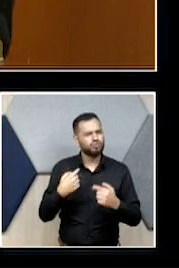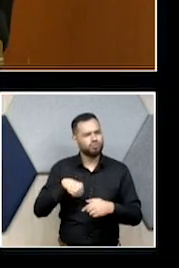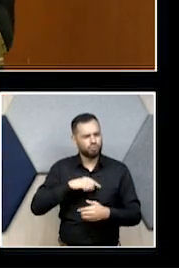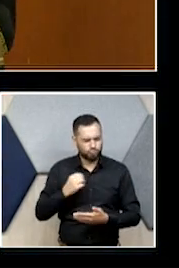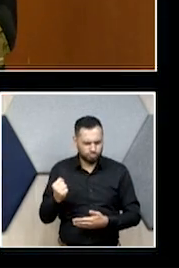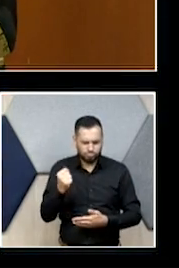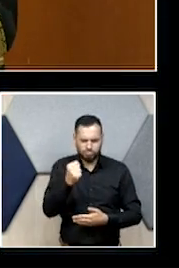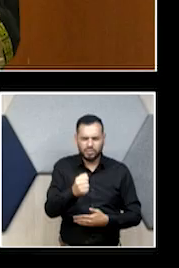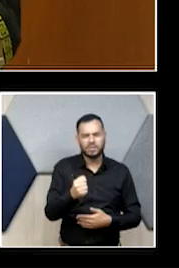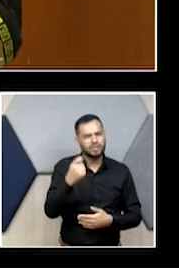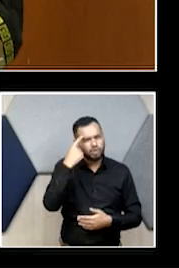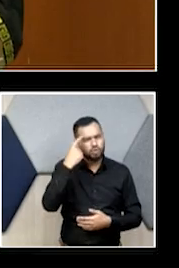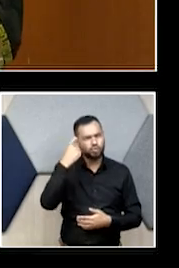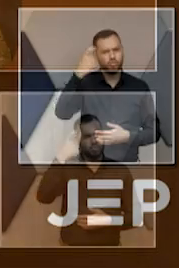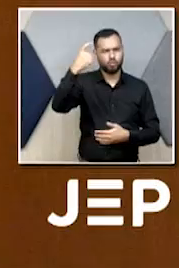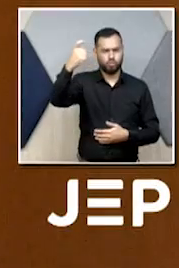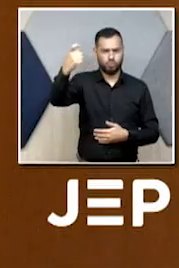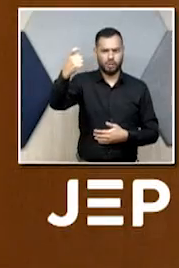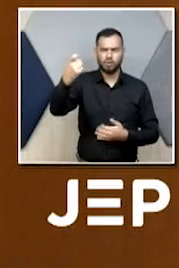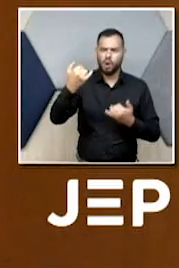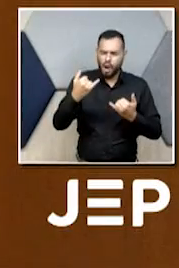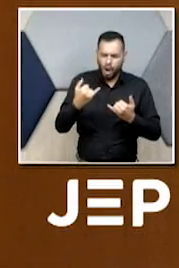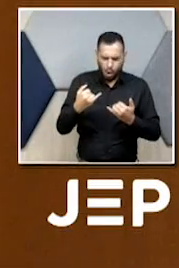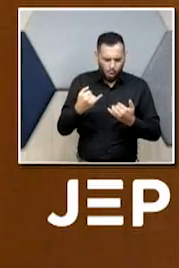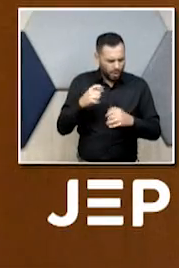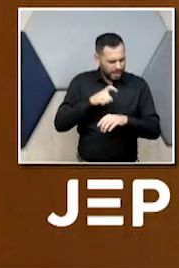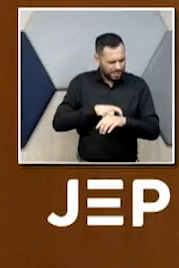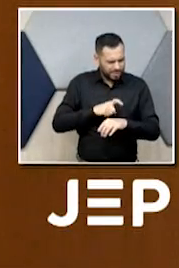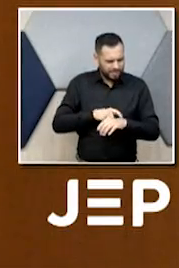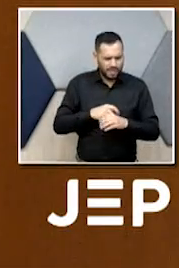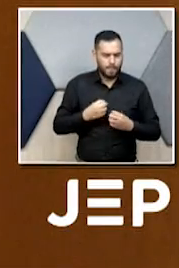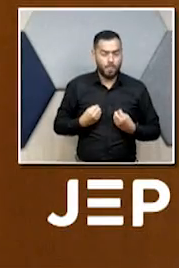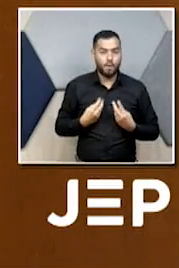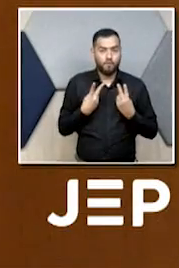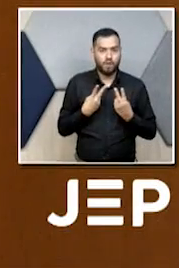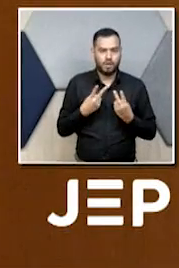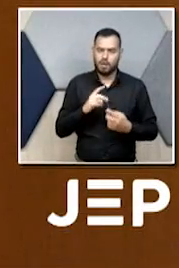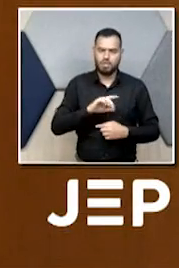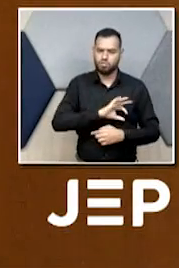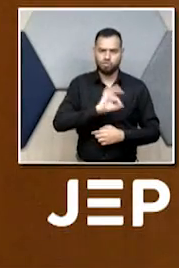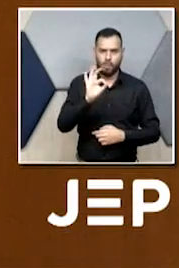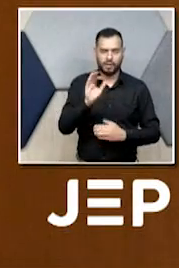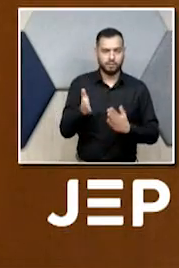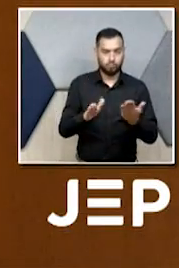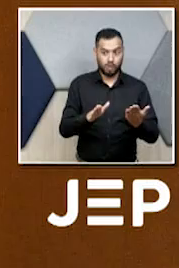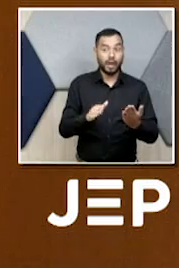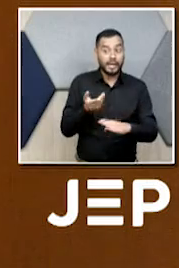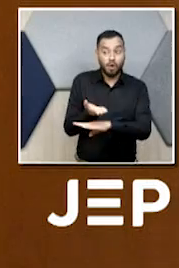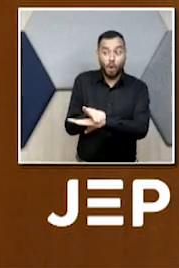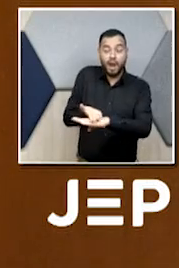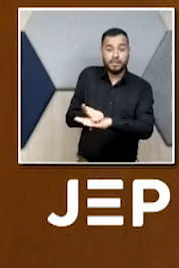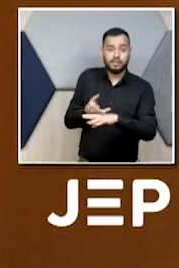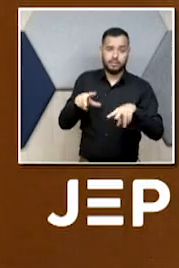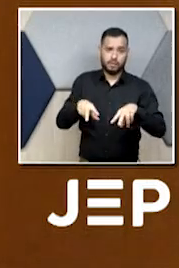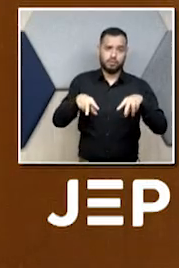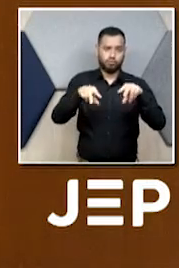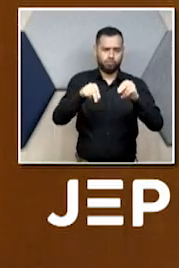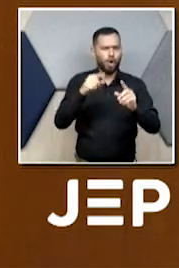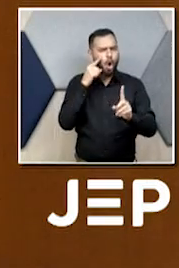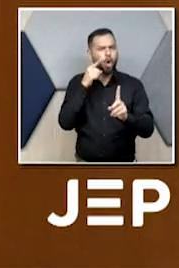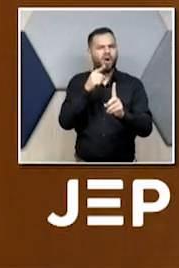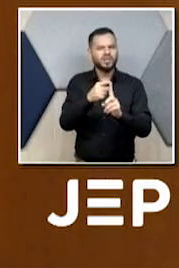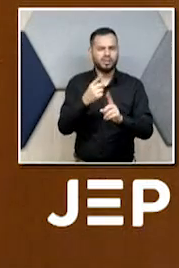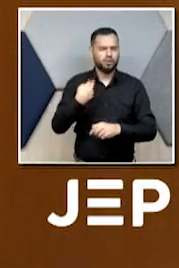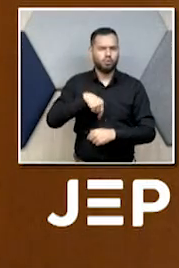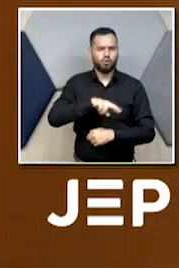se abra la época de la vida y no de la muerte. Así es lo que nos demanda la sociedad, que nuestro propósito sea dignificar